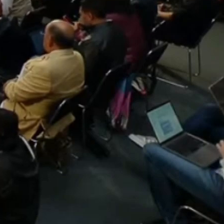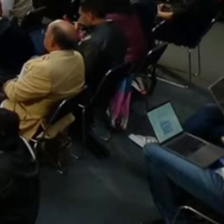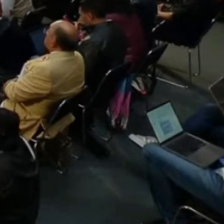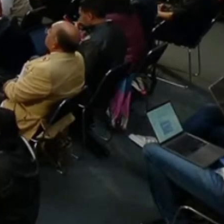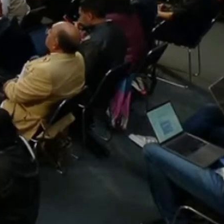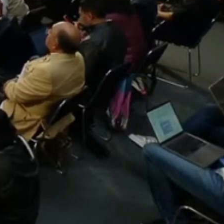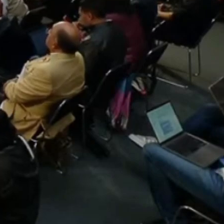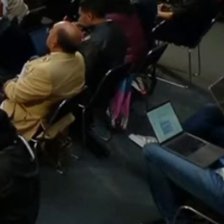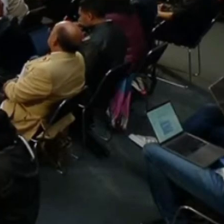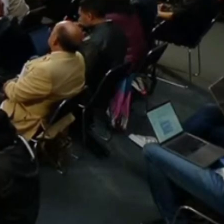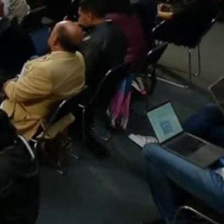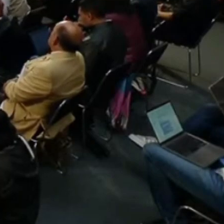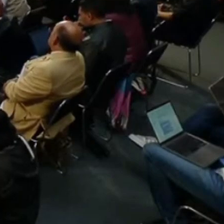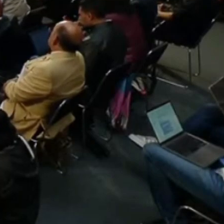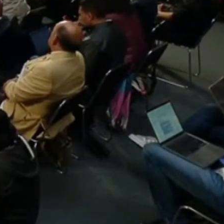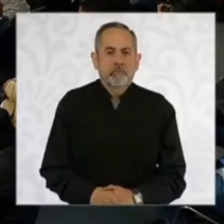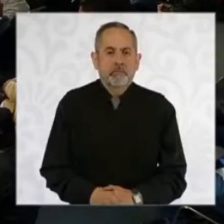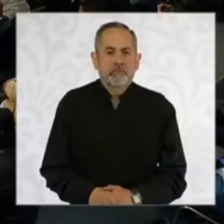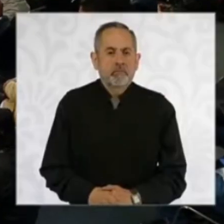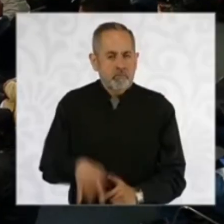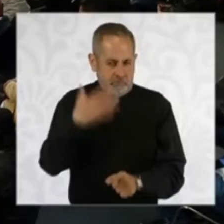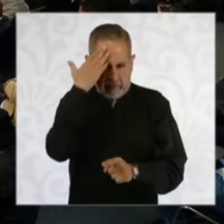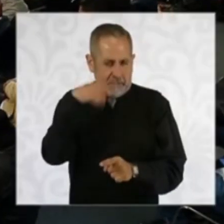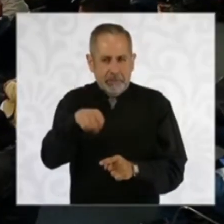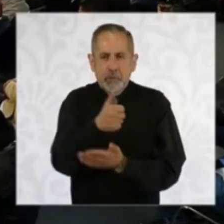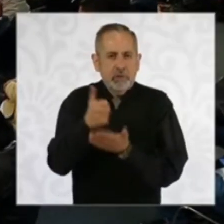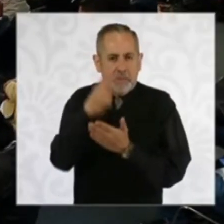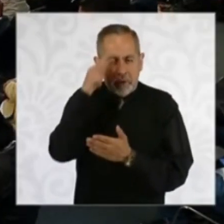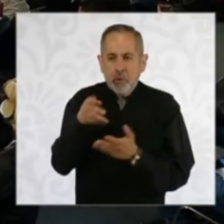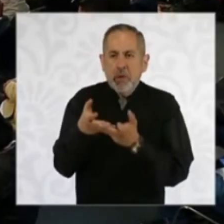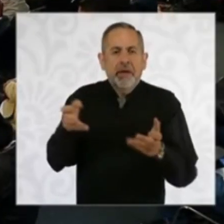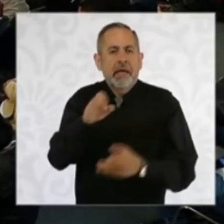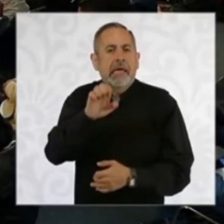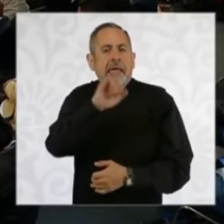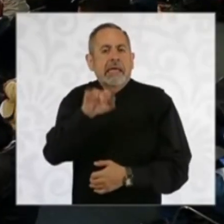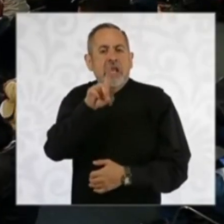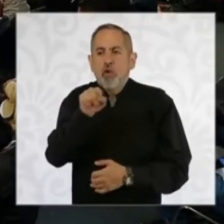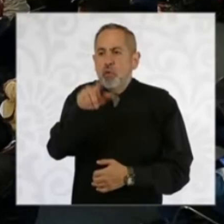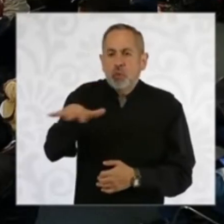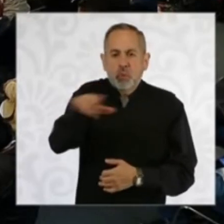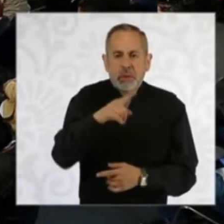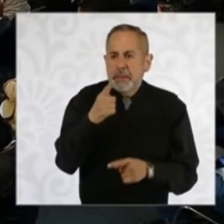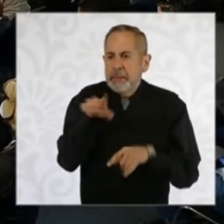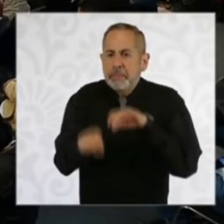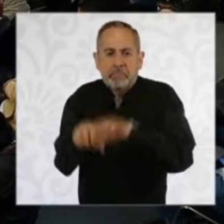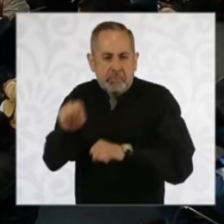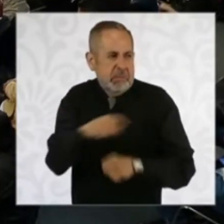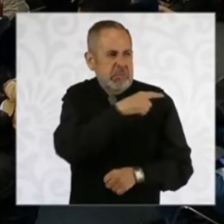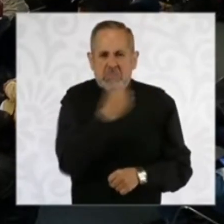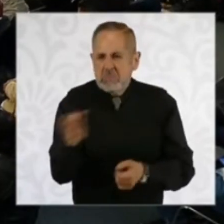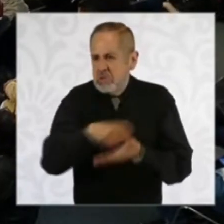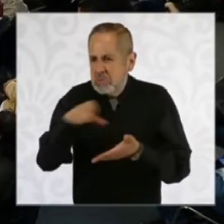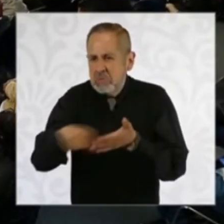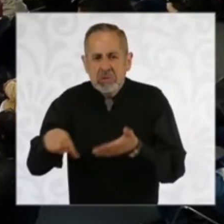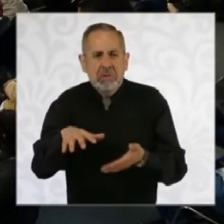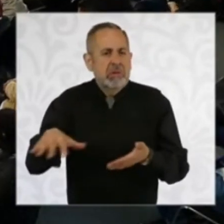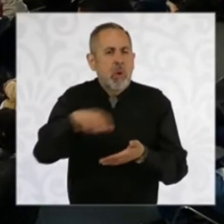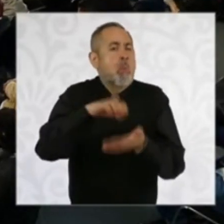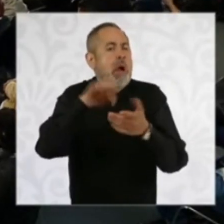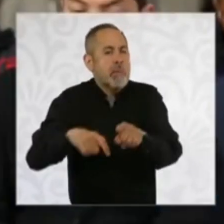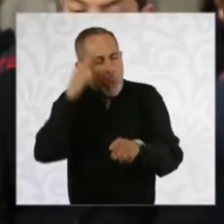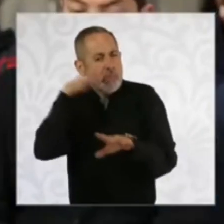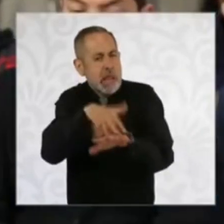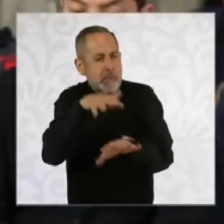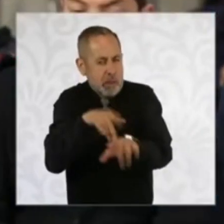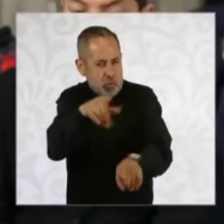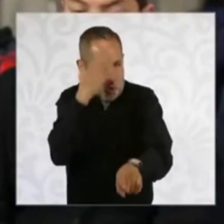ejidales, comunales y asentamientos irregulares, una situación que afecta de manera recurrente a los habitantes del área como Tlalpan, donde usted fue